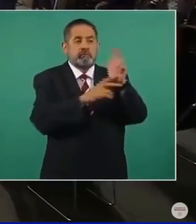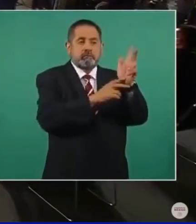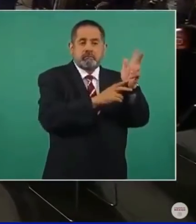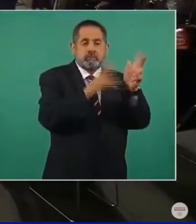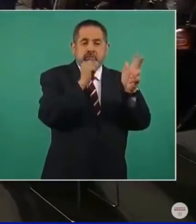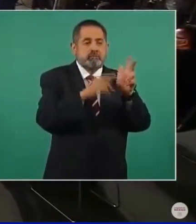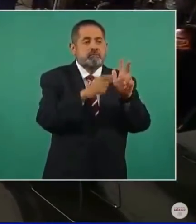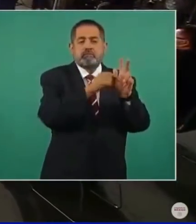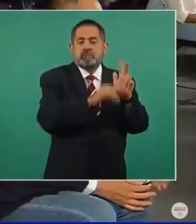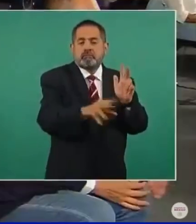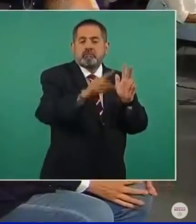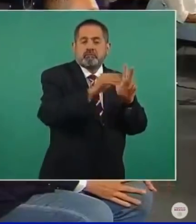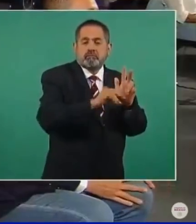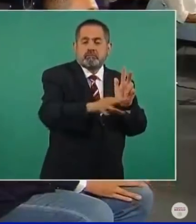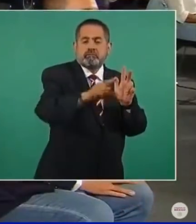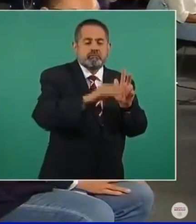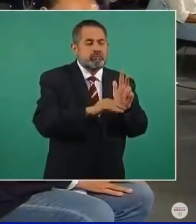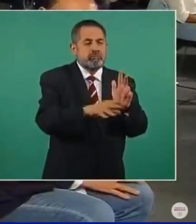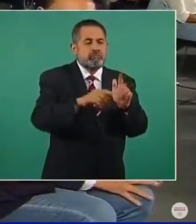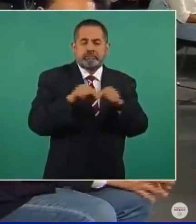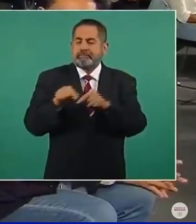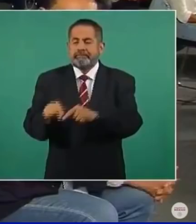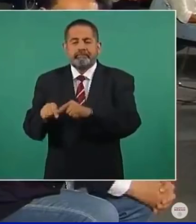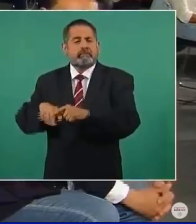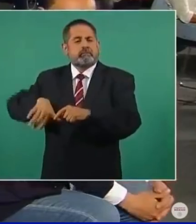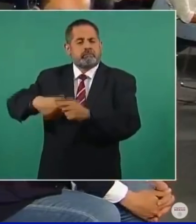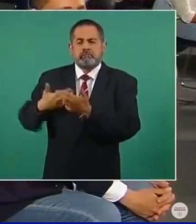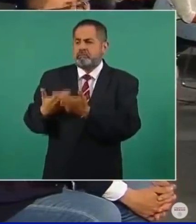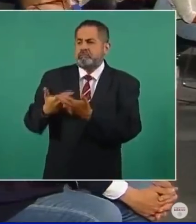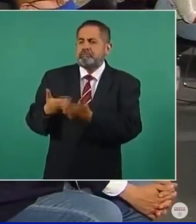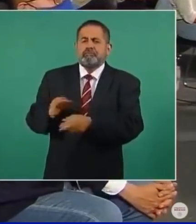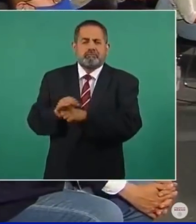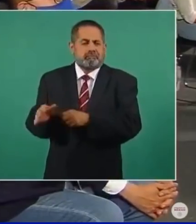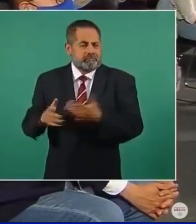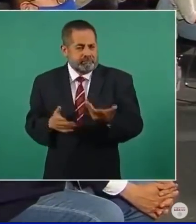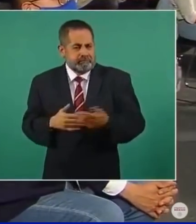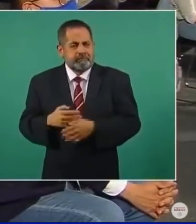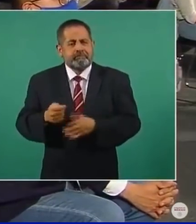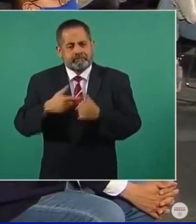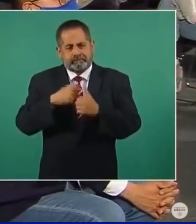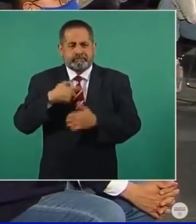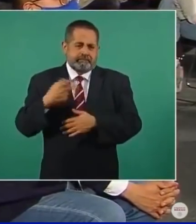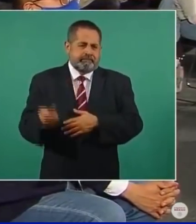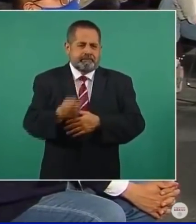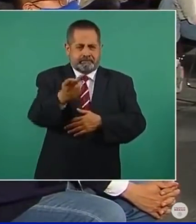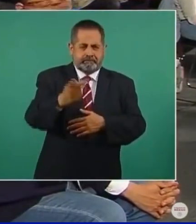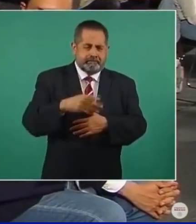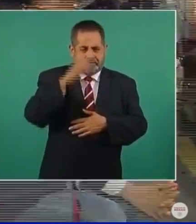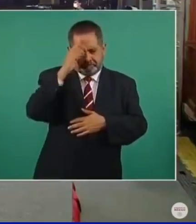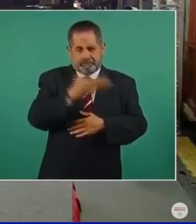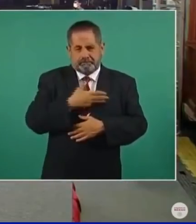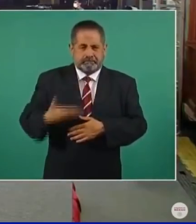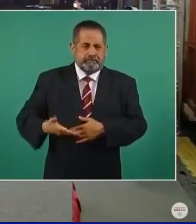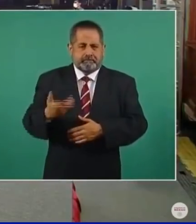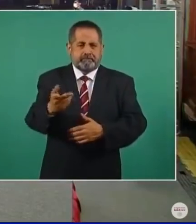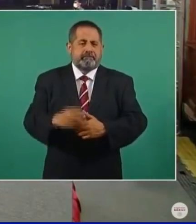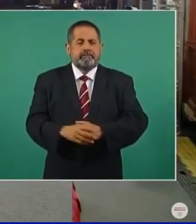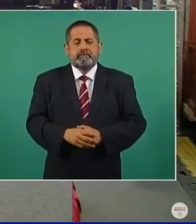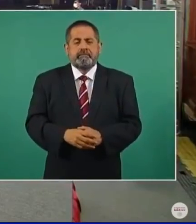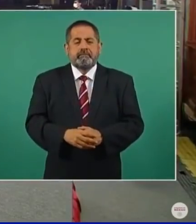estar continuamente en la transmisión. Entonces, esa sería mi primera pregunta, señor presidente.